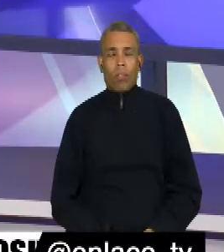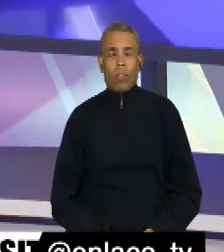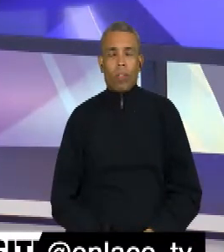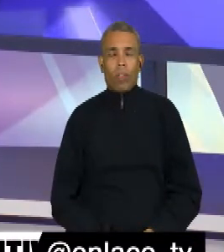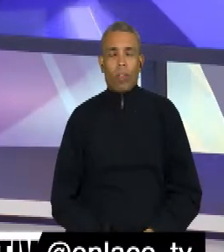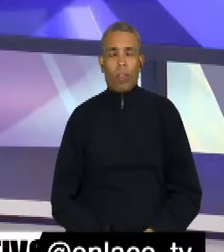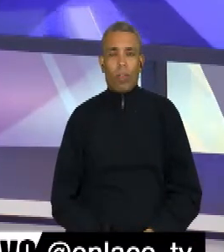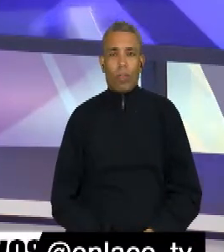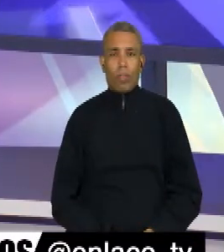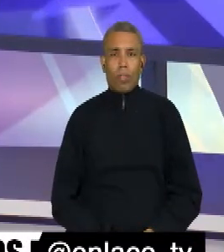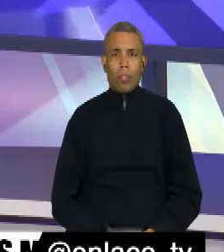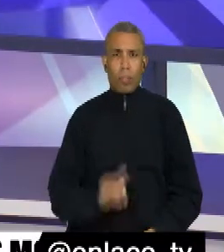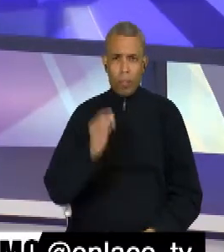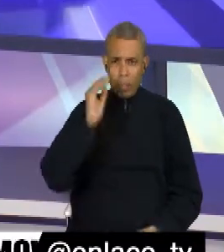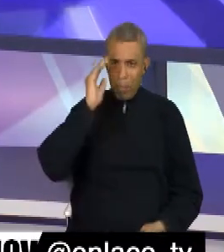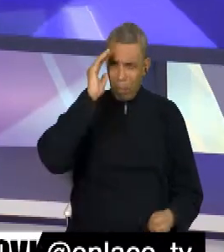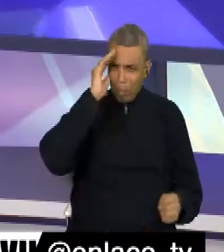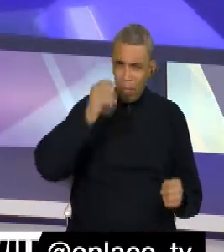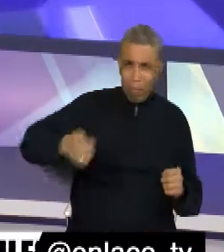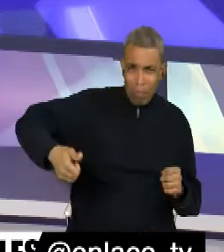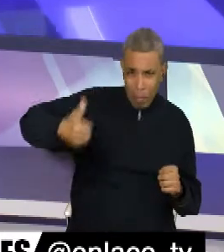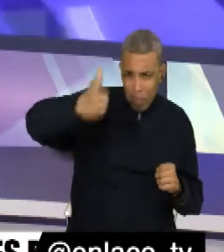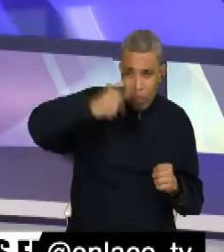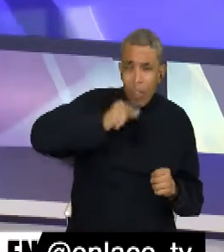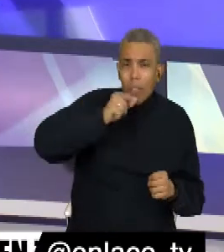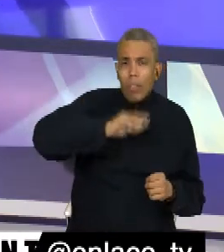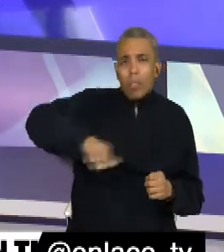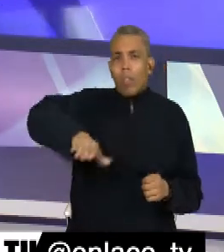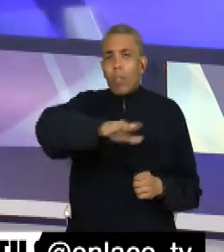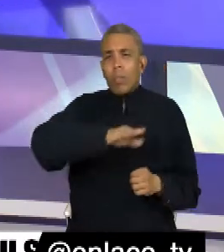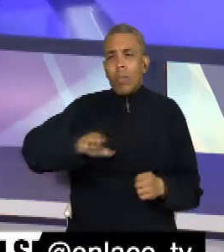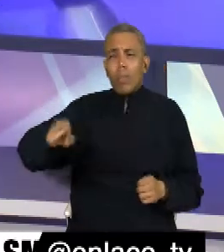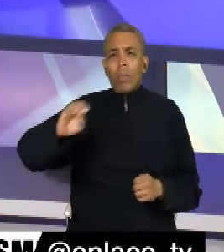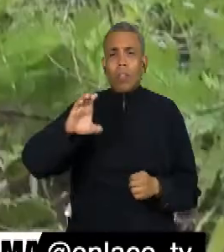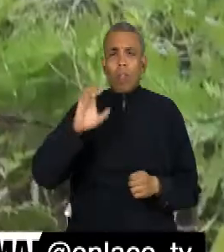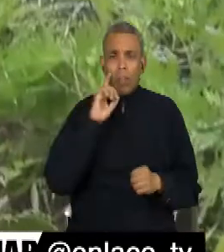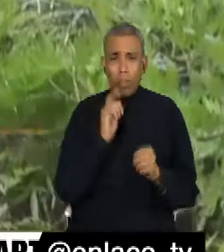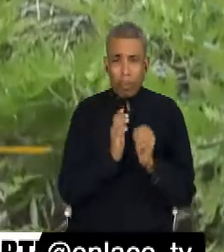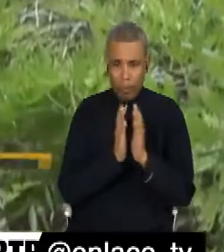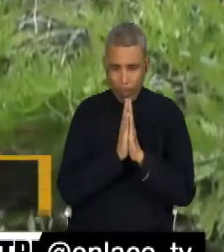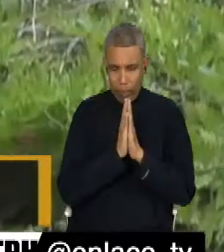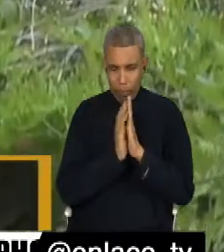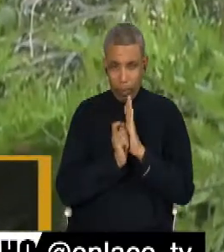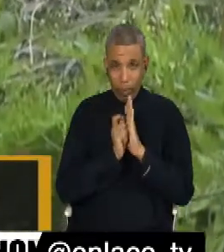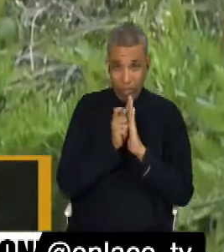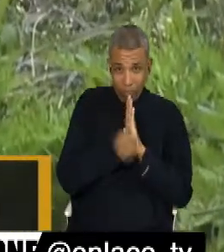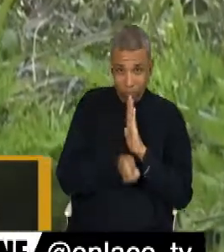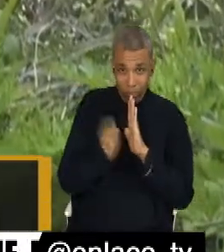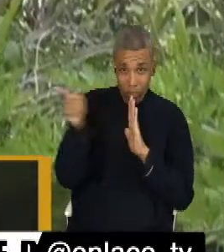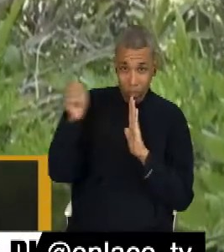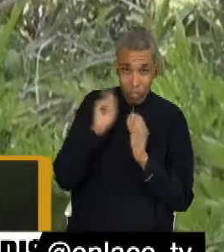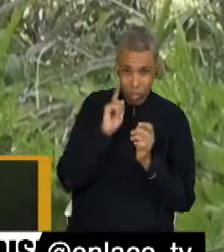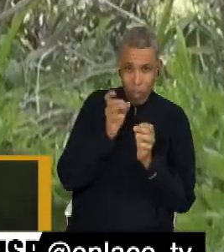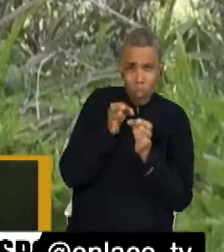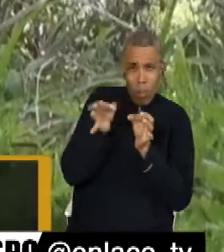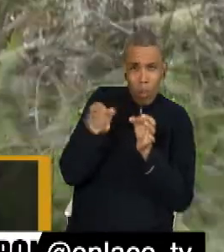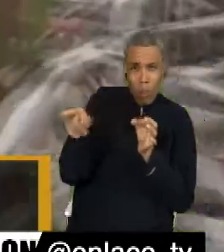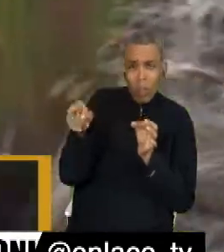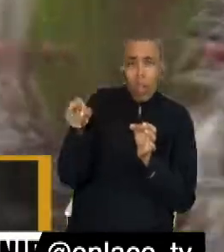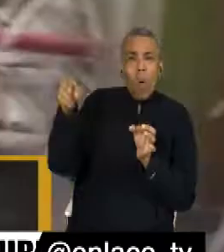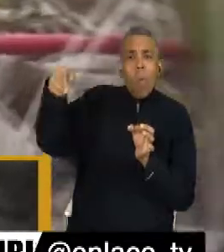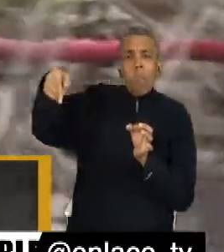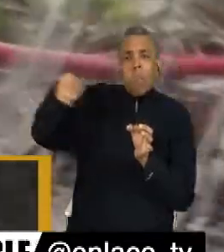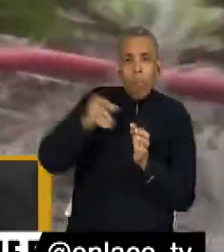artefactos explosivos que fueron hallados en una finca del Carmen de Chucurí. Las autoridades lograron la ubicación y destrucción de